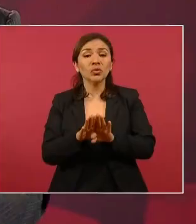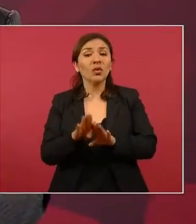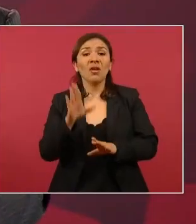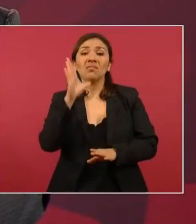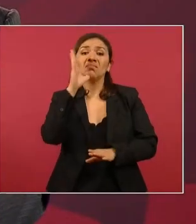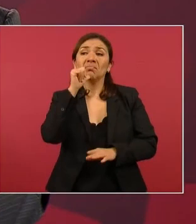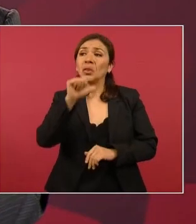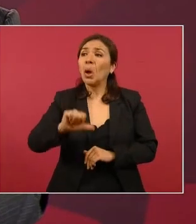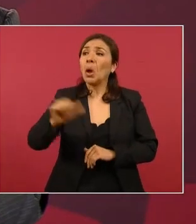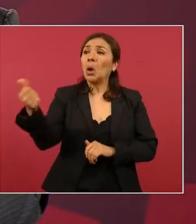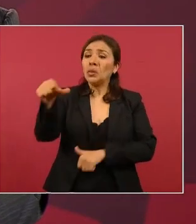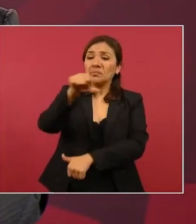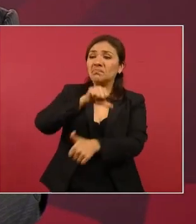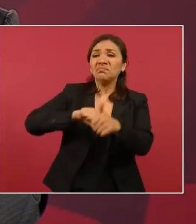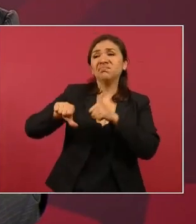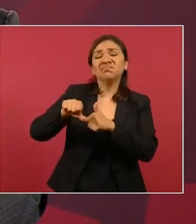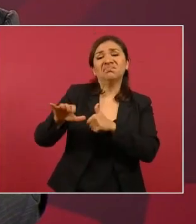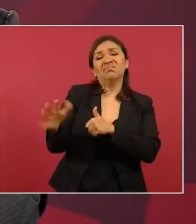insustituible,